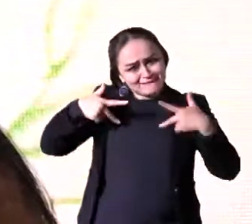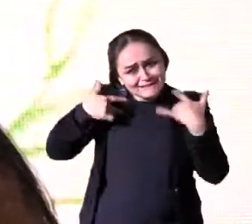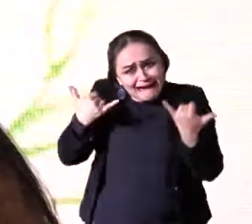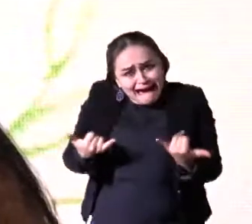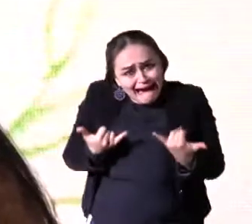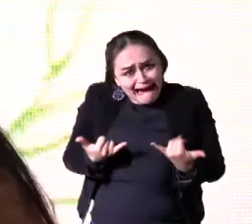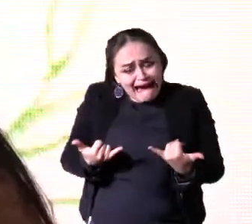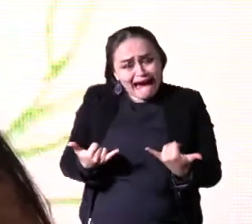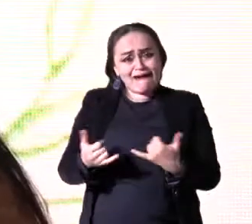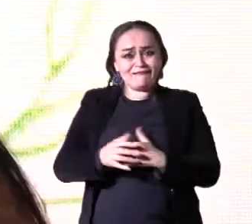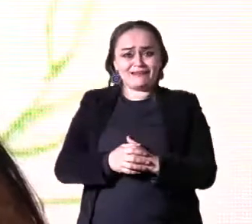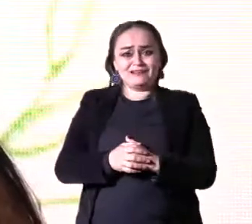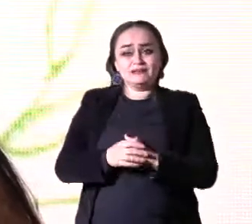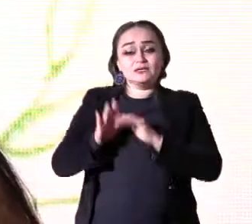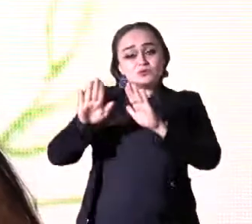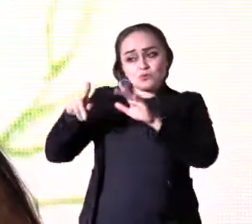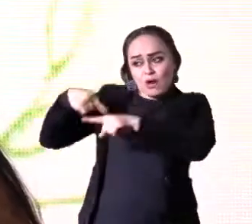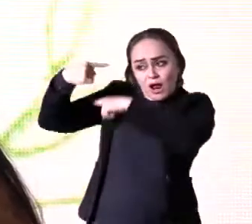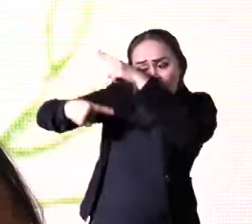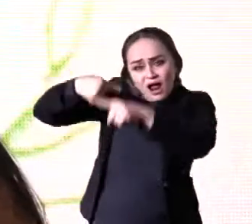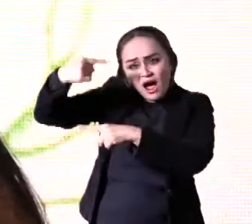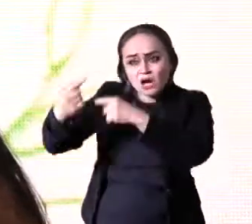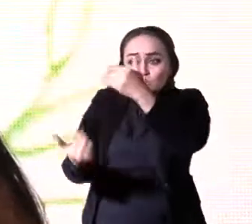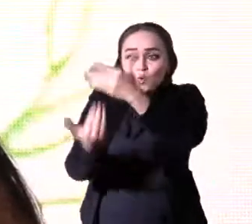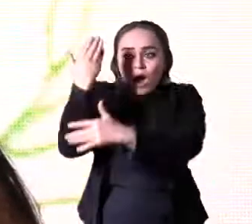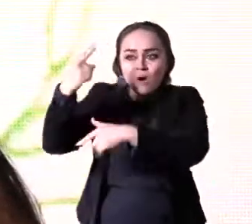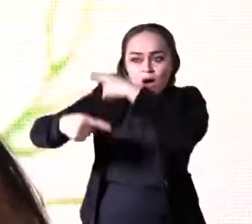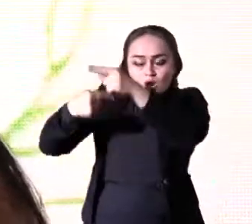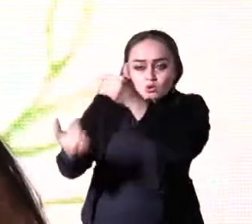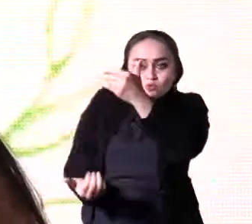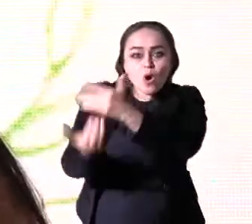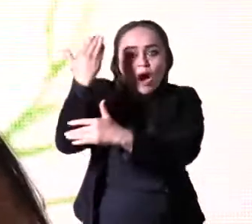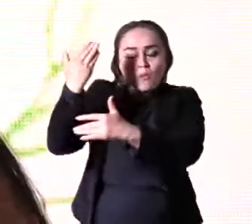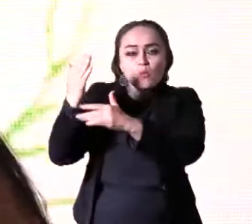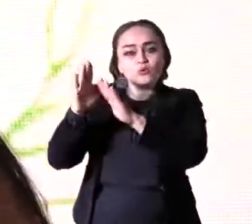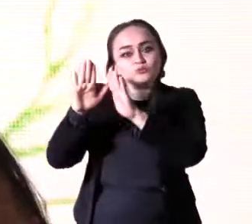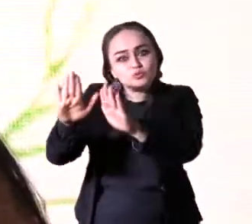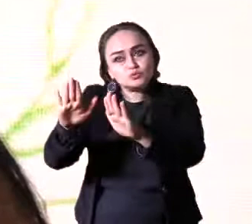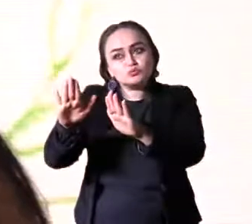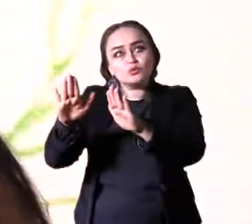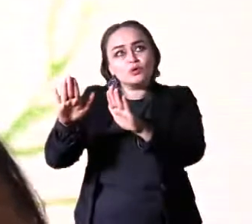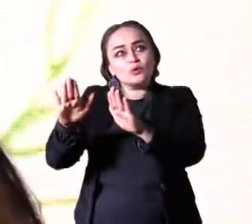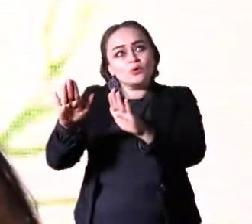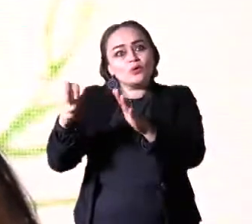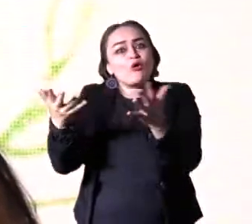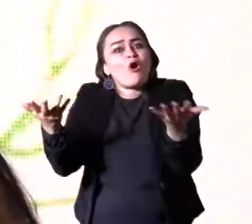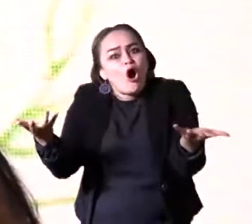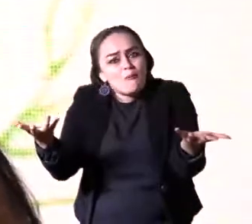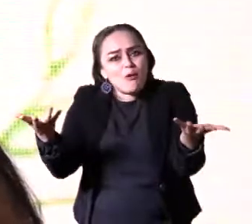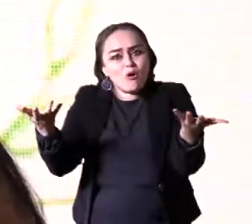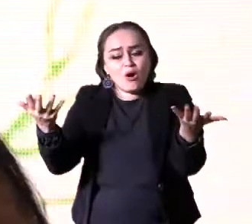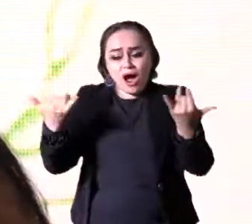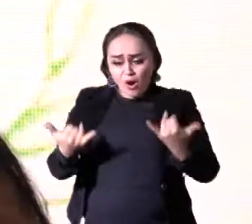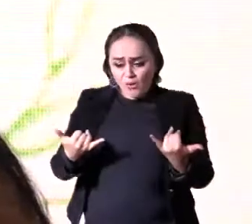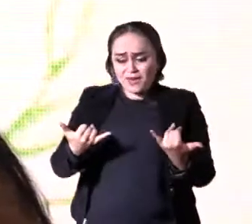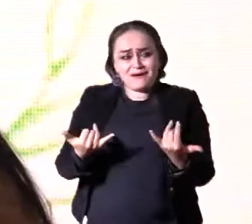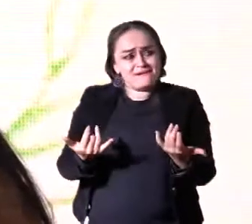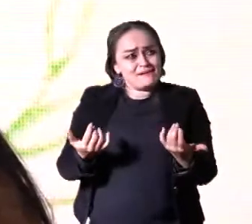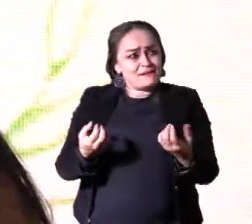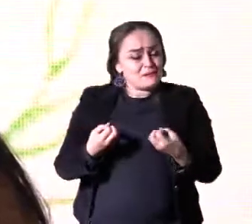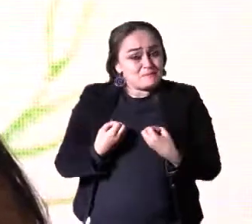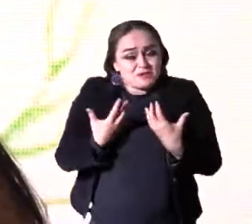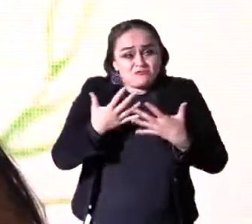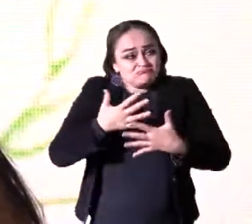a las nuevas generaciones a través del tiempo la vida es un momento y como fa y como